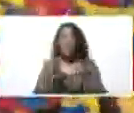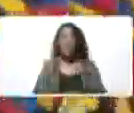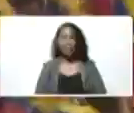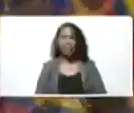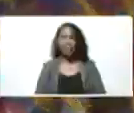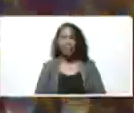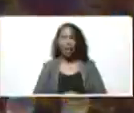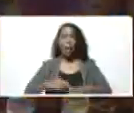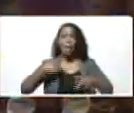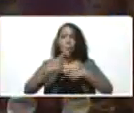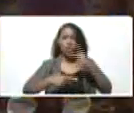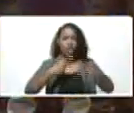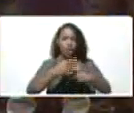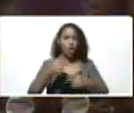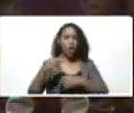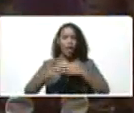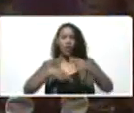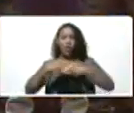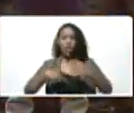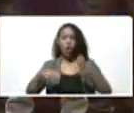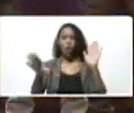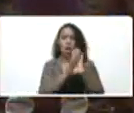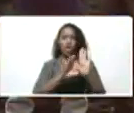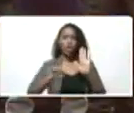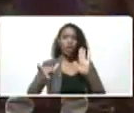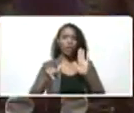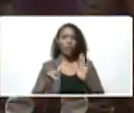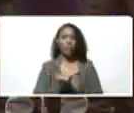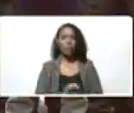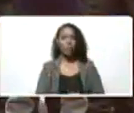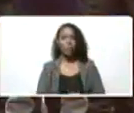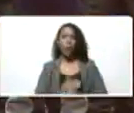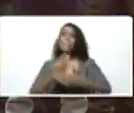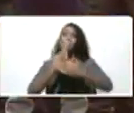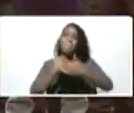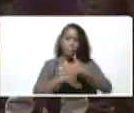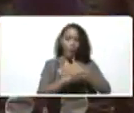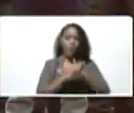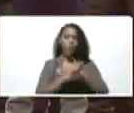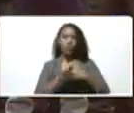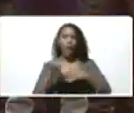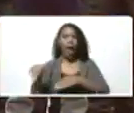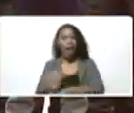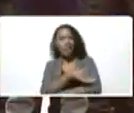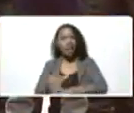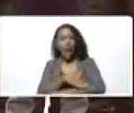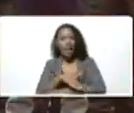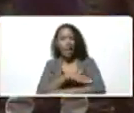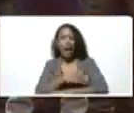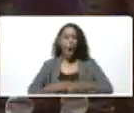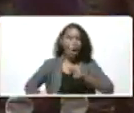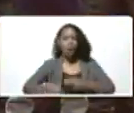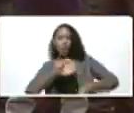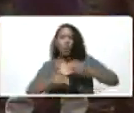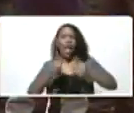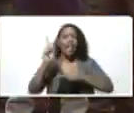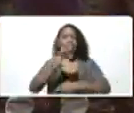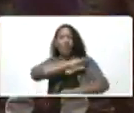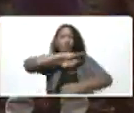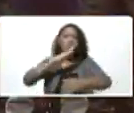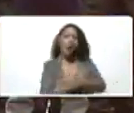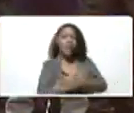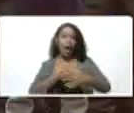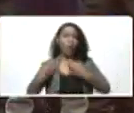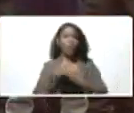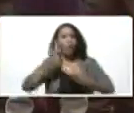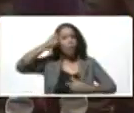un proceso revolucionario constituyente, vámonos a las calles a construir esa fuerza